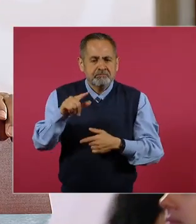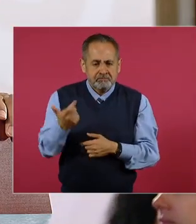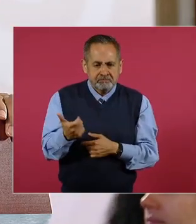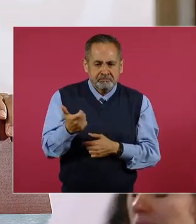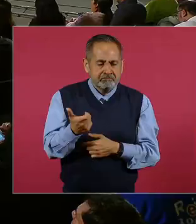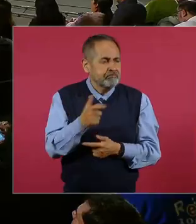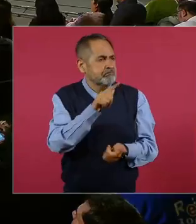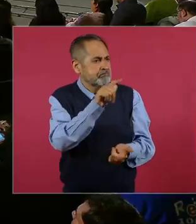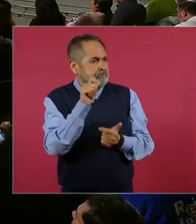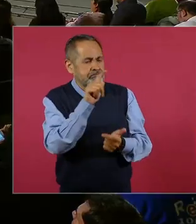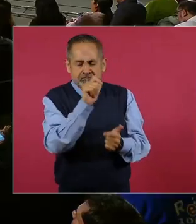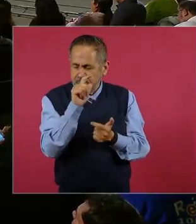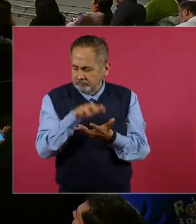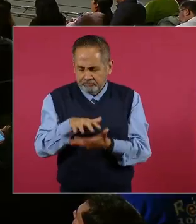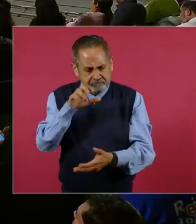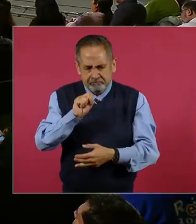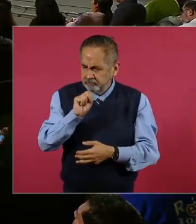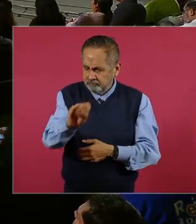porque